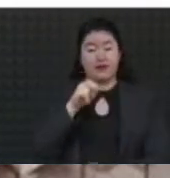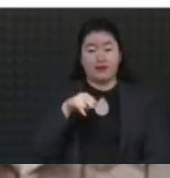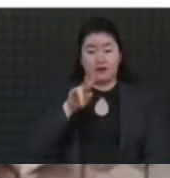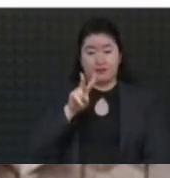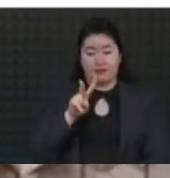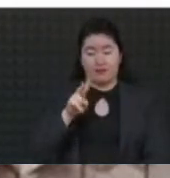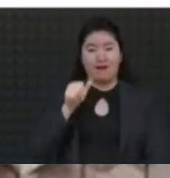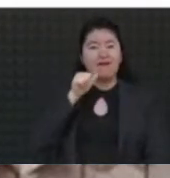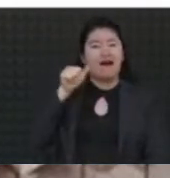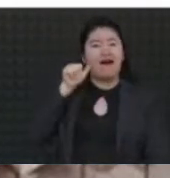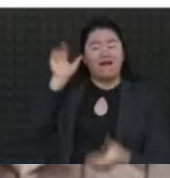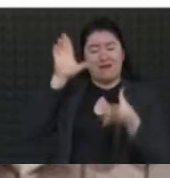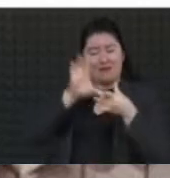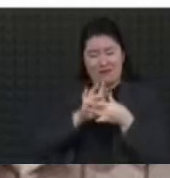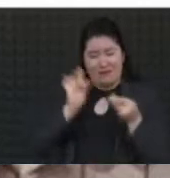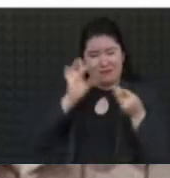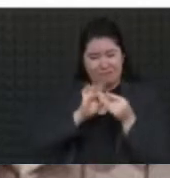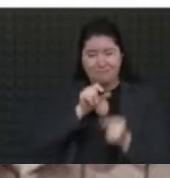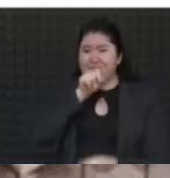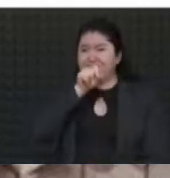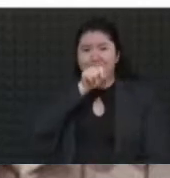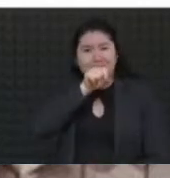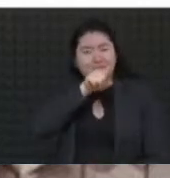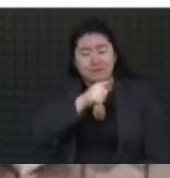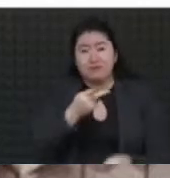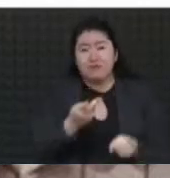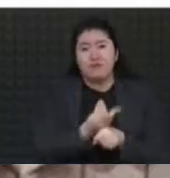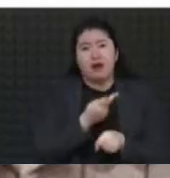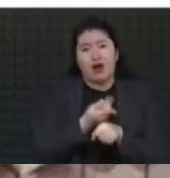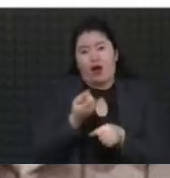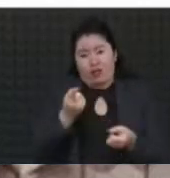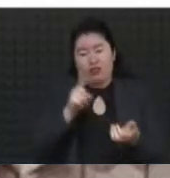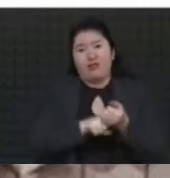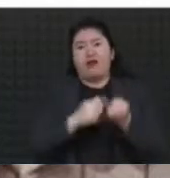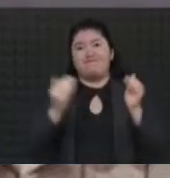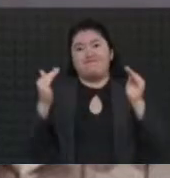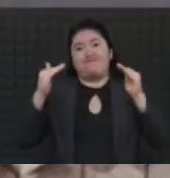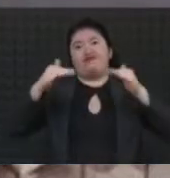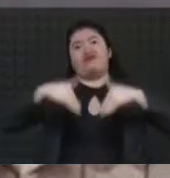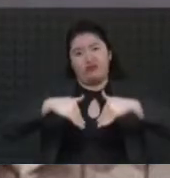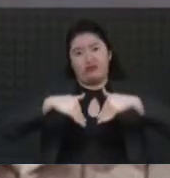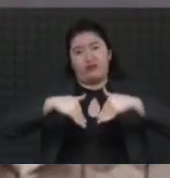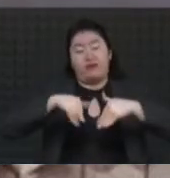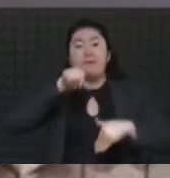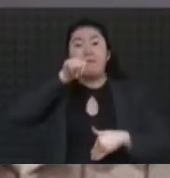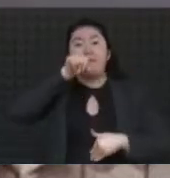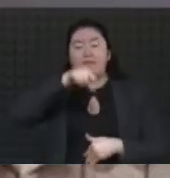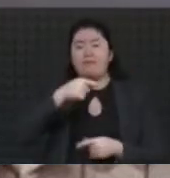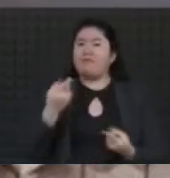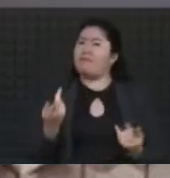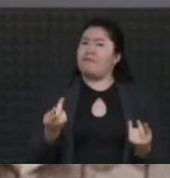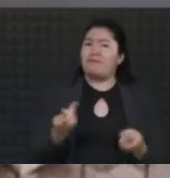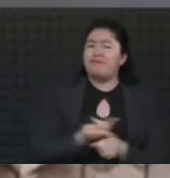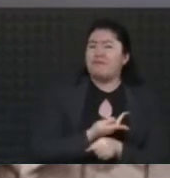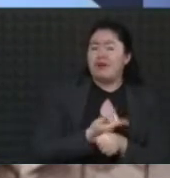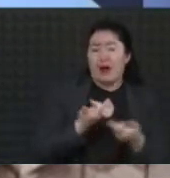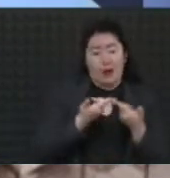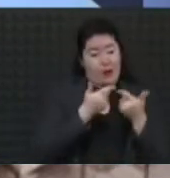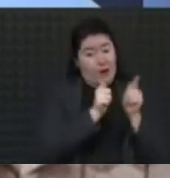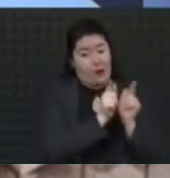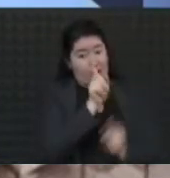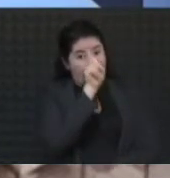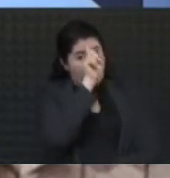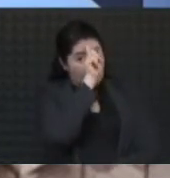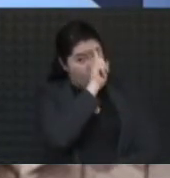confirmaron como causa del mecanismo de colapso. Entonces, ¿qué es lo que hace el comité técnico? Bueno, pues suponer